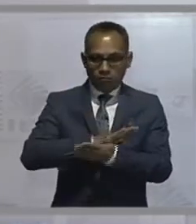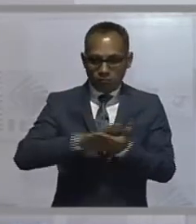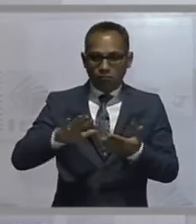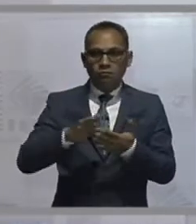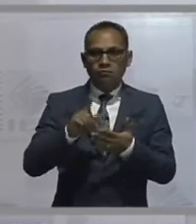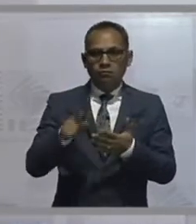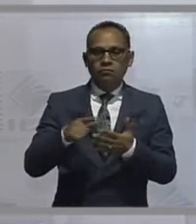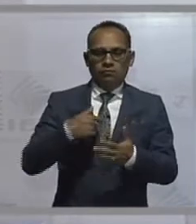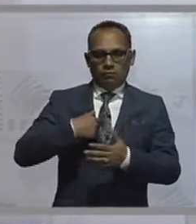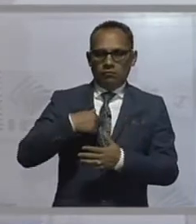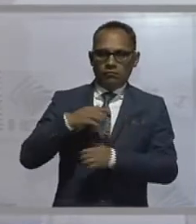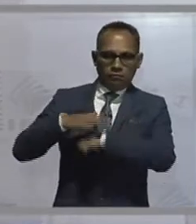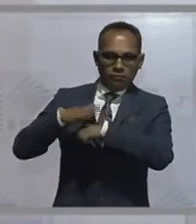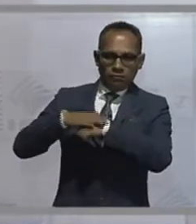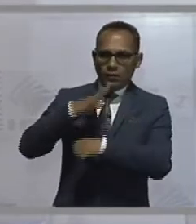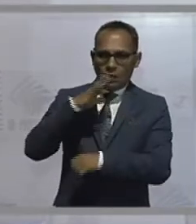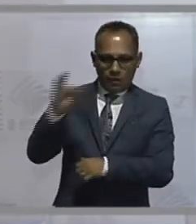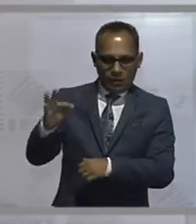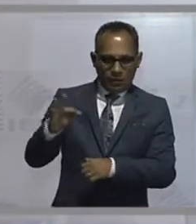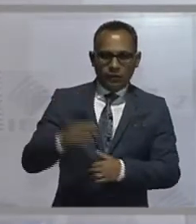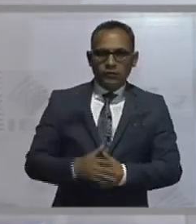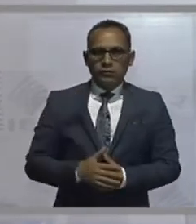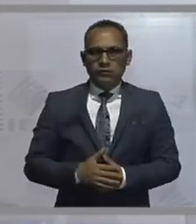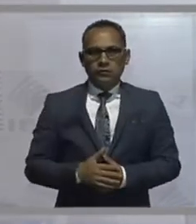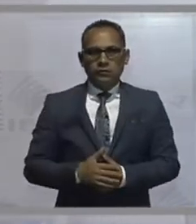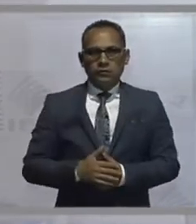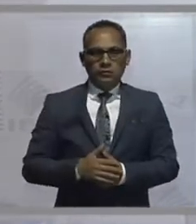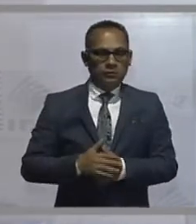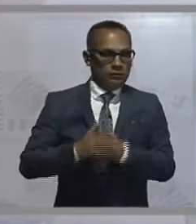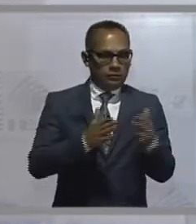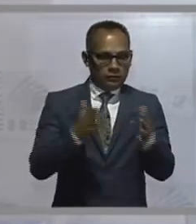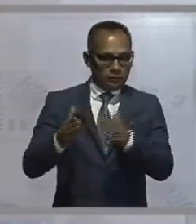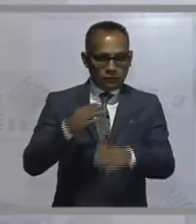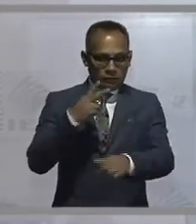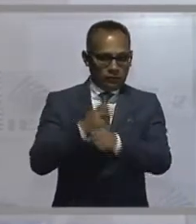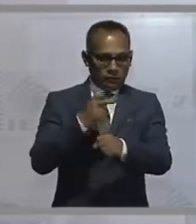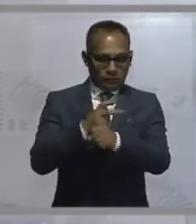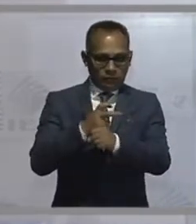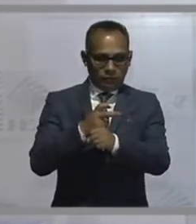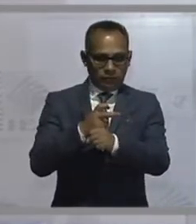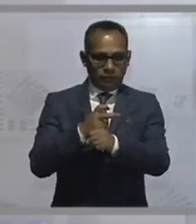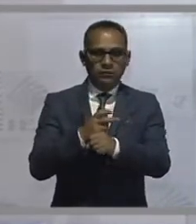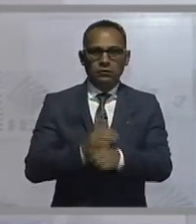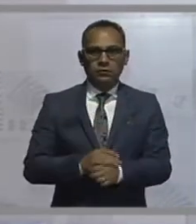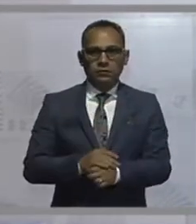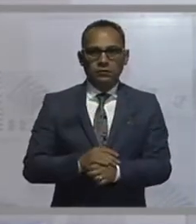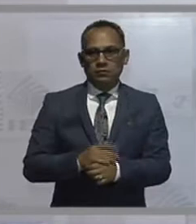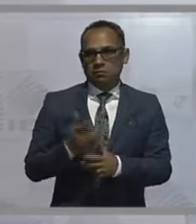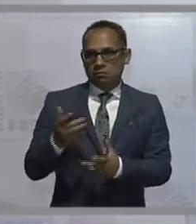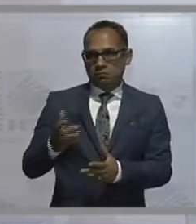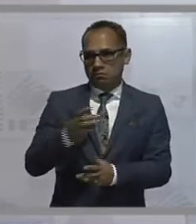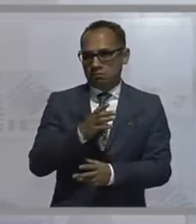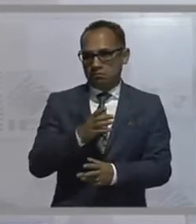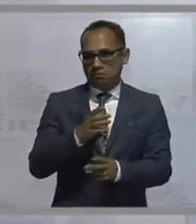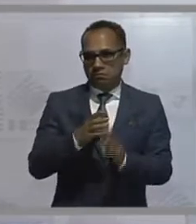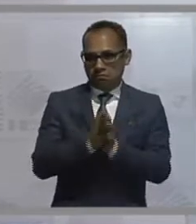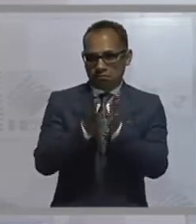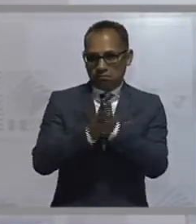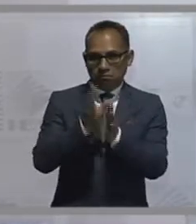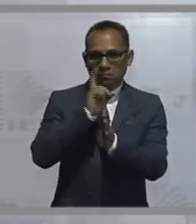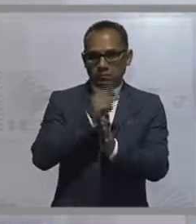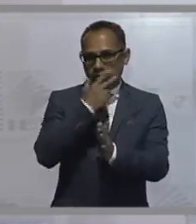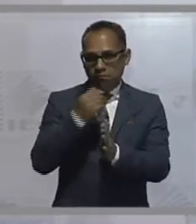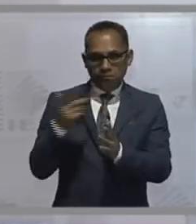concluido a partir de la segunda ronda será el corrimiento correspondiente de la y los participantes es